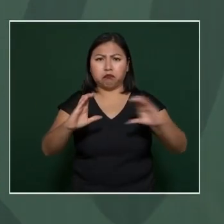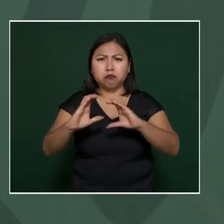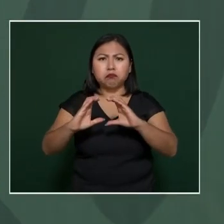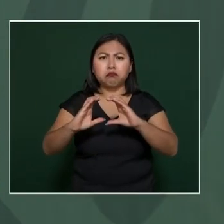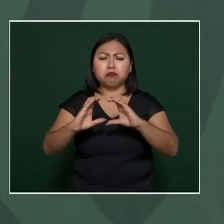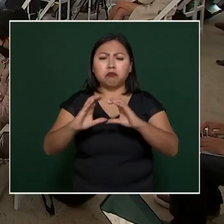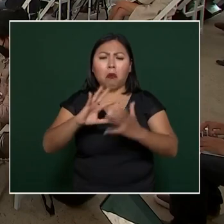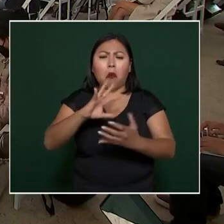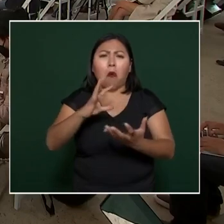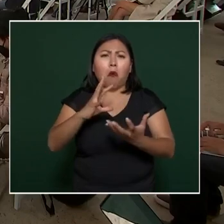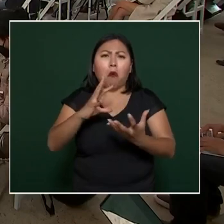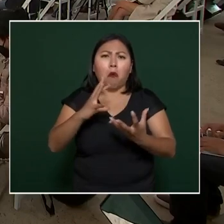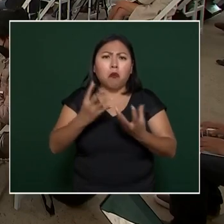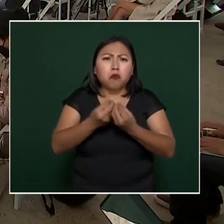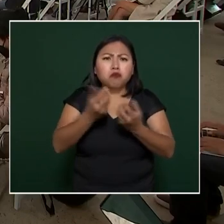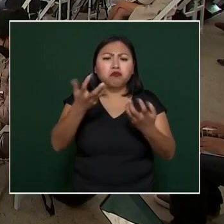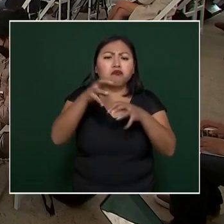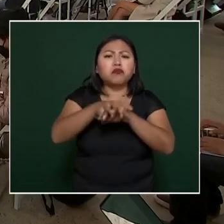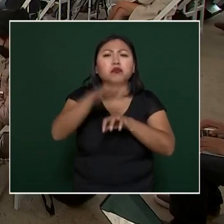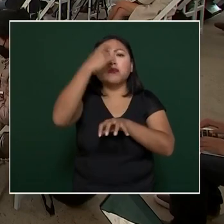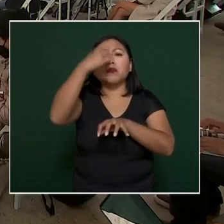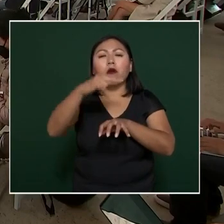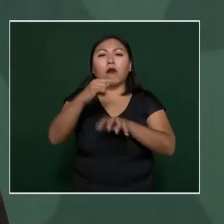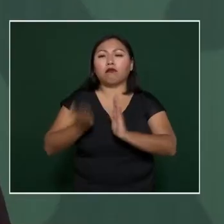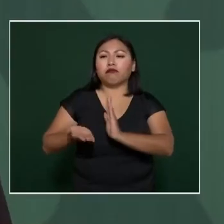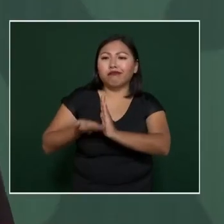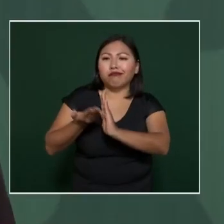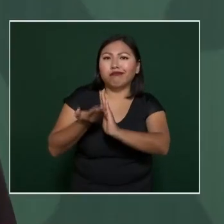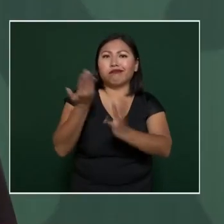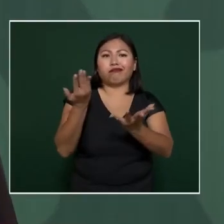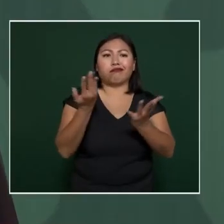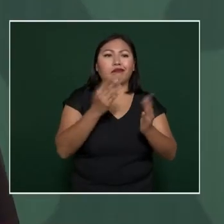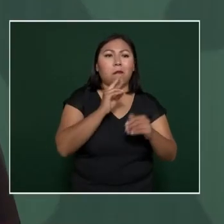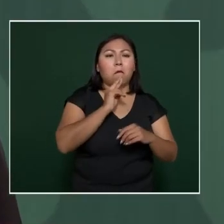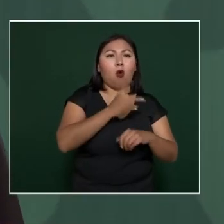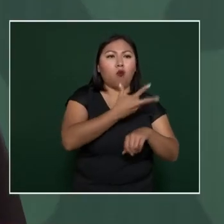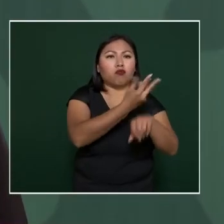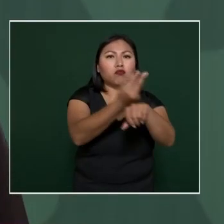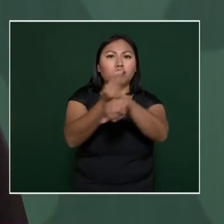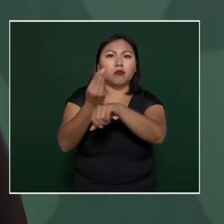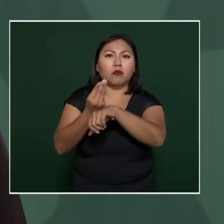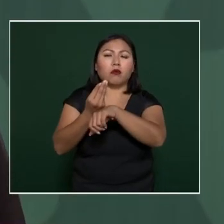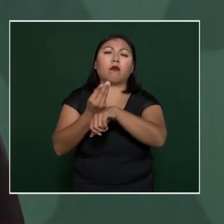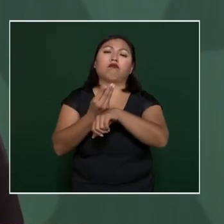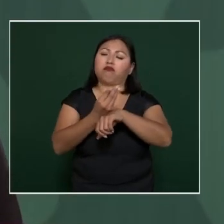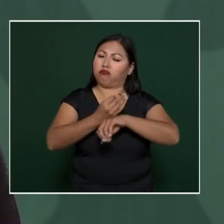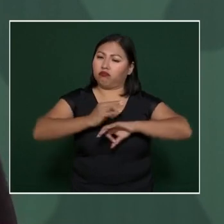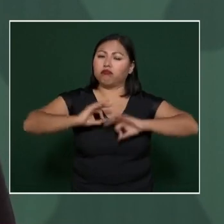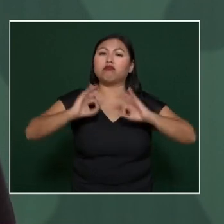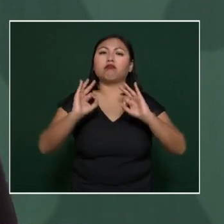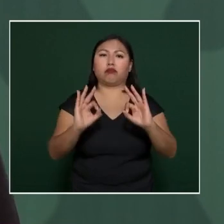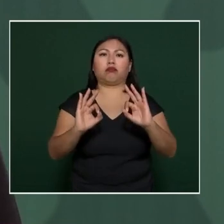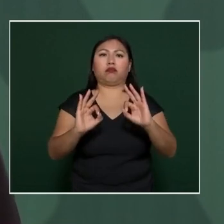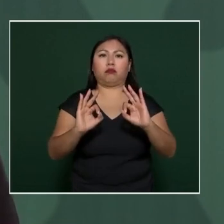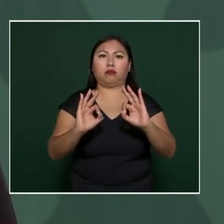Sí entonces va a ser eh una obra con